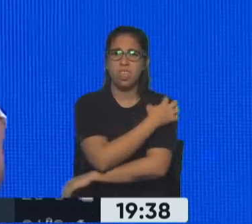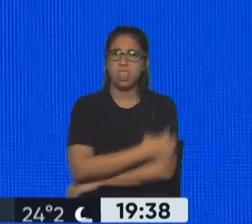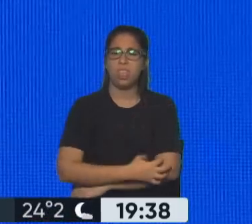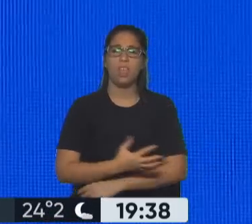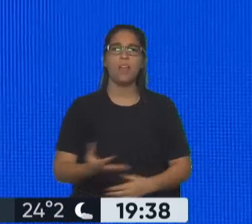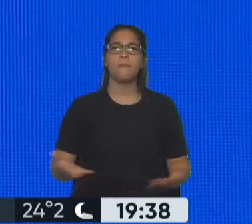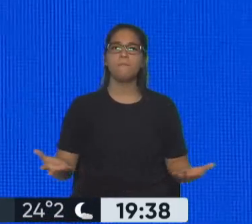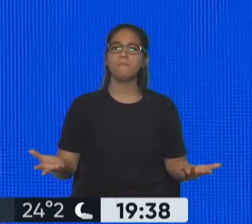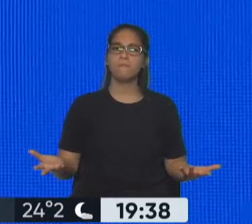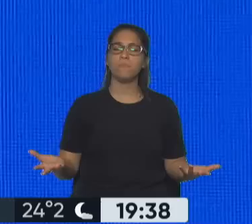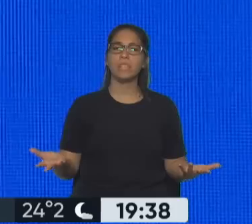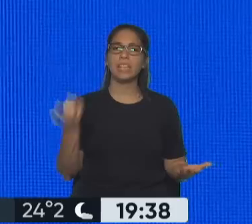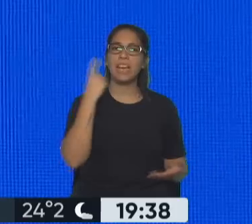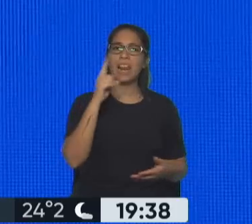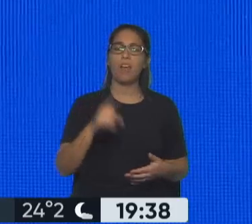Entonces creo que